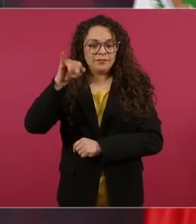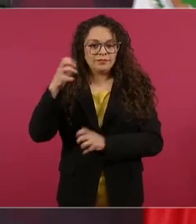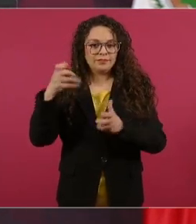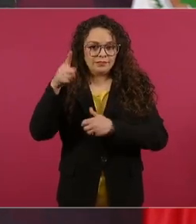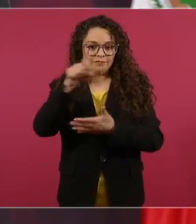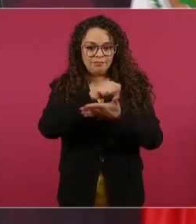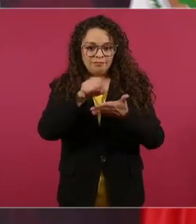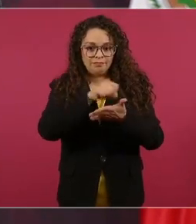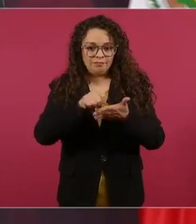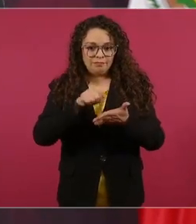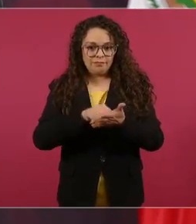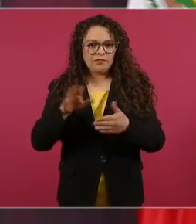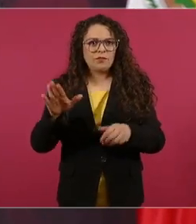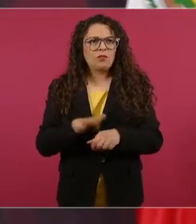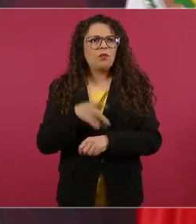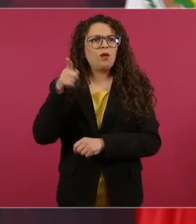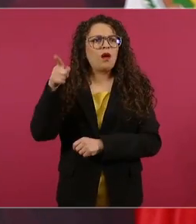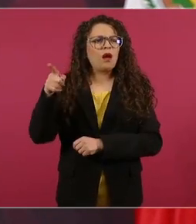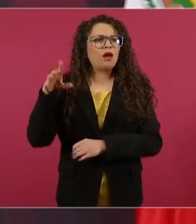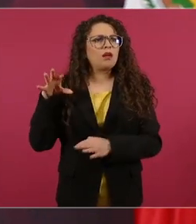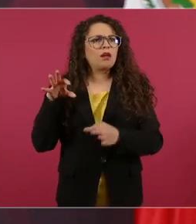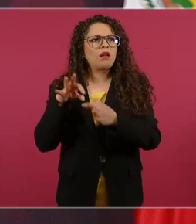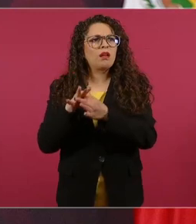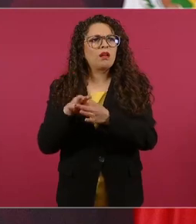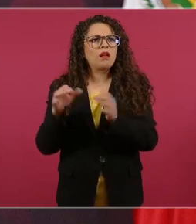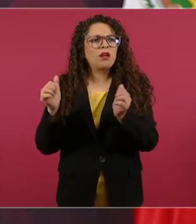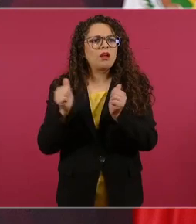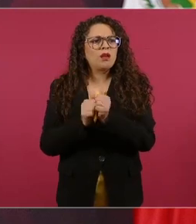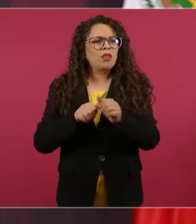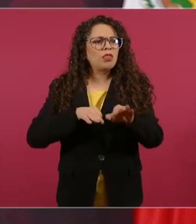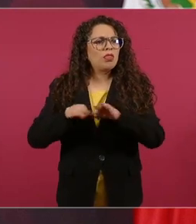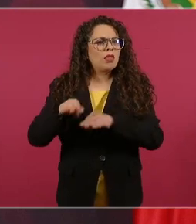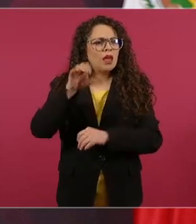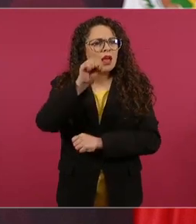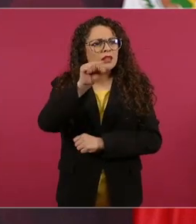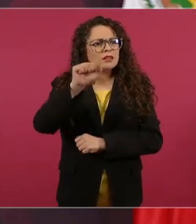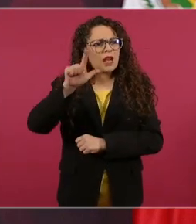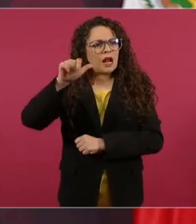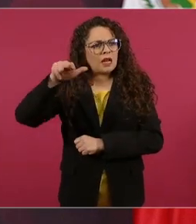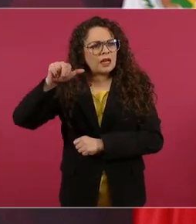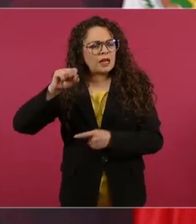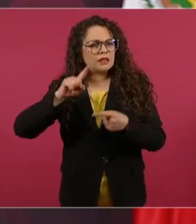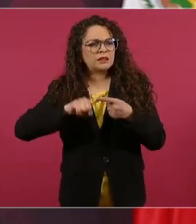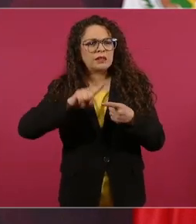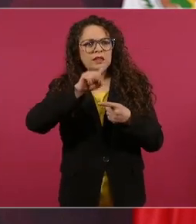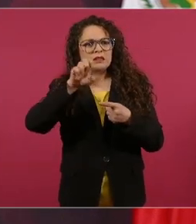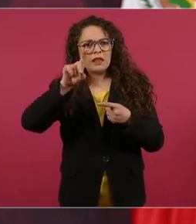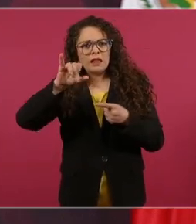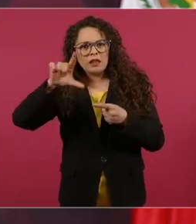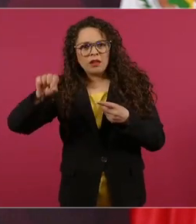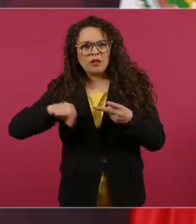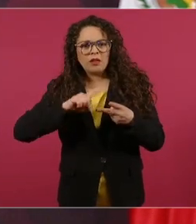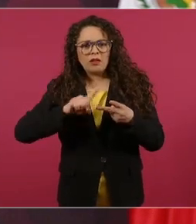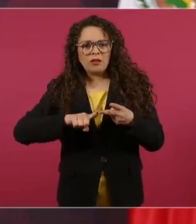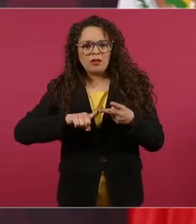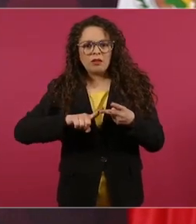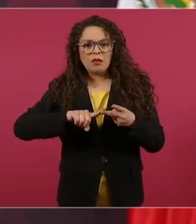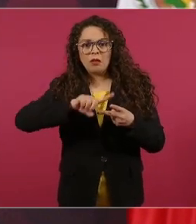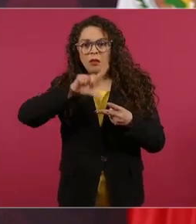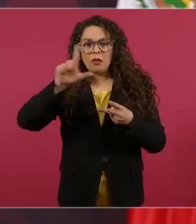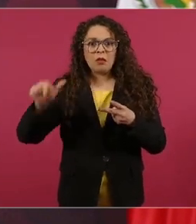porque estuvo con Salinas y también Zedillo y luego se fue y ya no escribía sobre